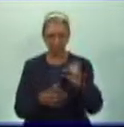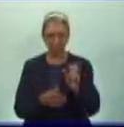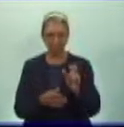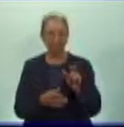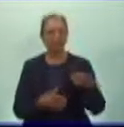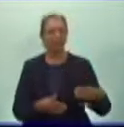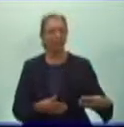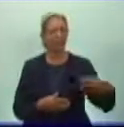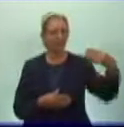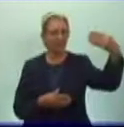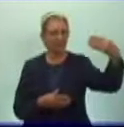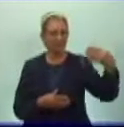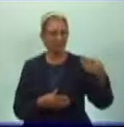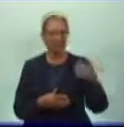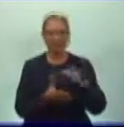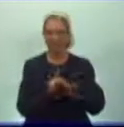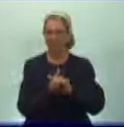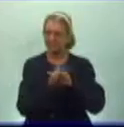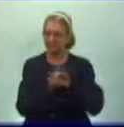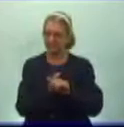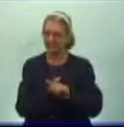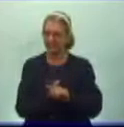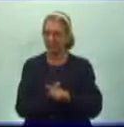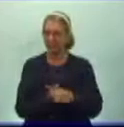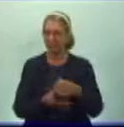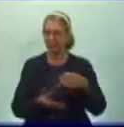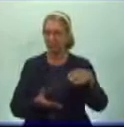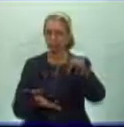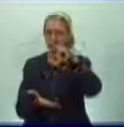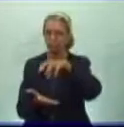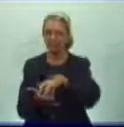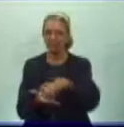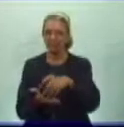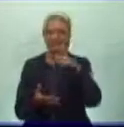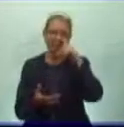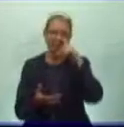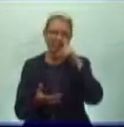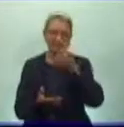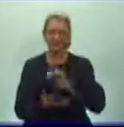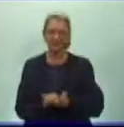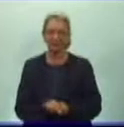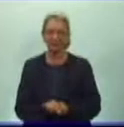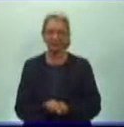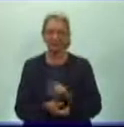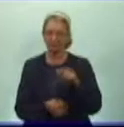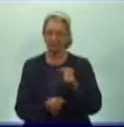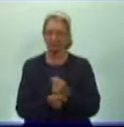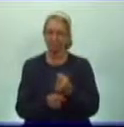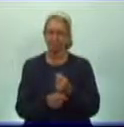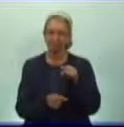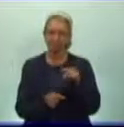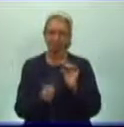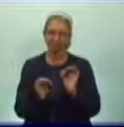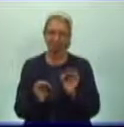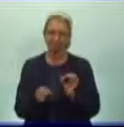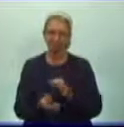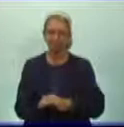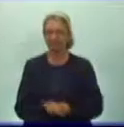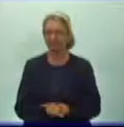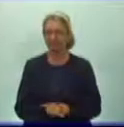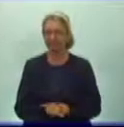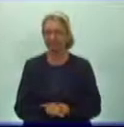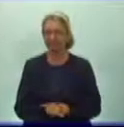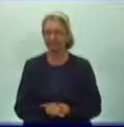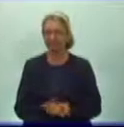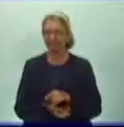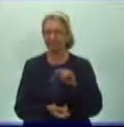Pared, amistad, ciudad y edad. Vamos a seguir trabajando con estas palabras.